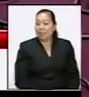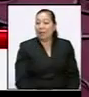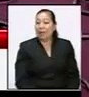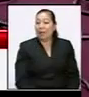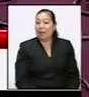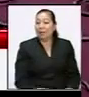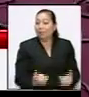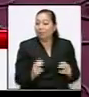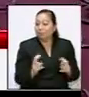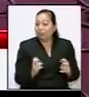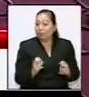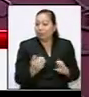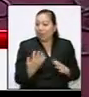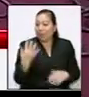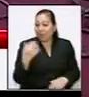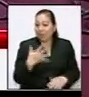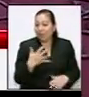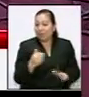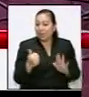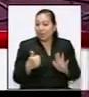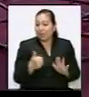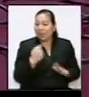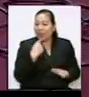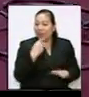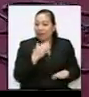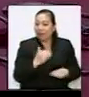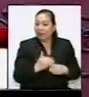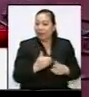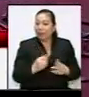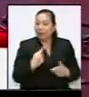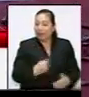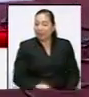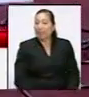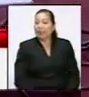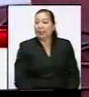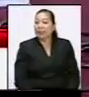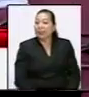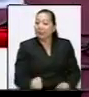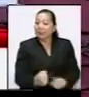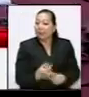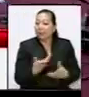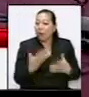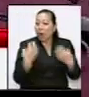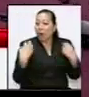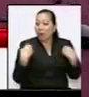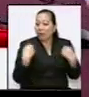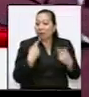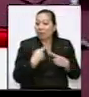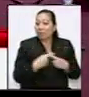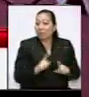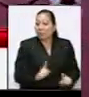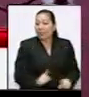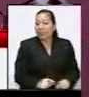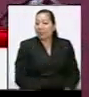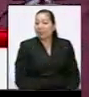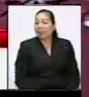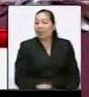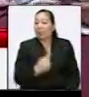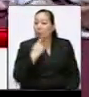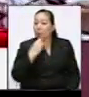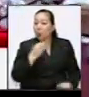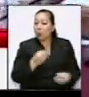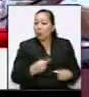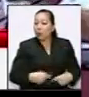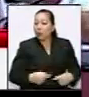sea este tema del inciso 5º del artículo 6.000 que haga su estancia soy dueño del despacho salvo autorización expresa de la autoridad judicial